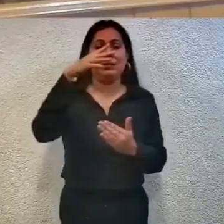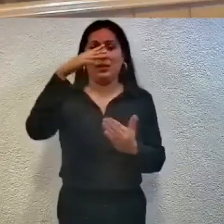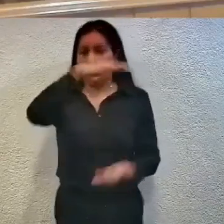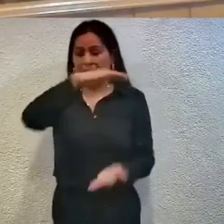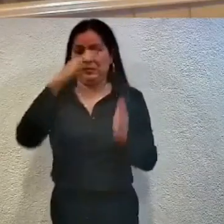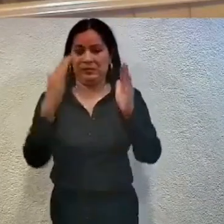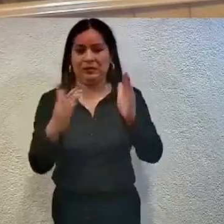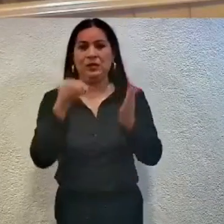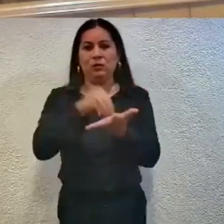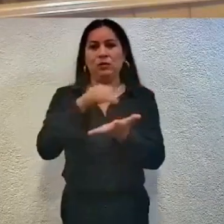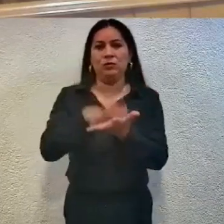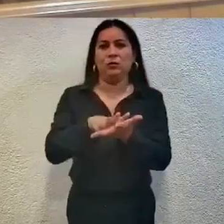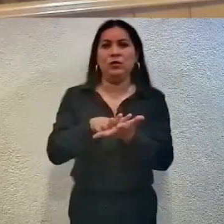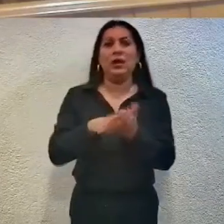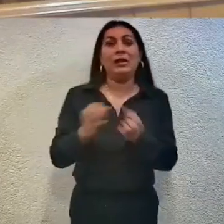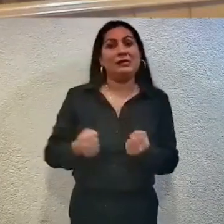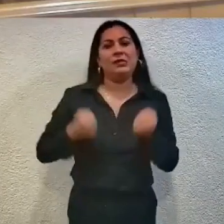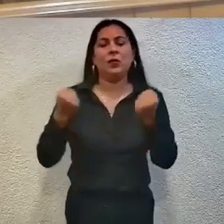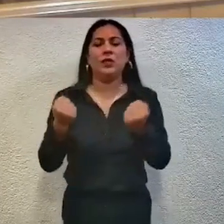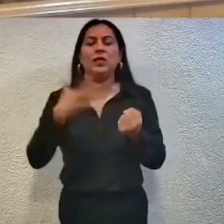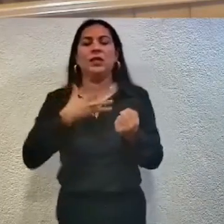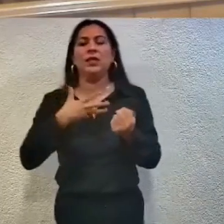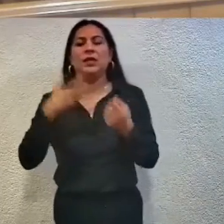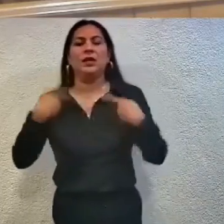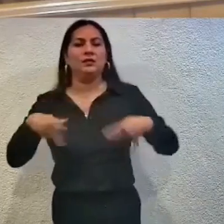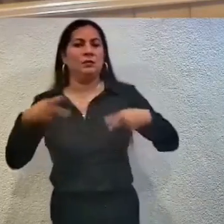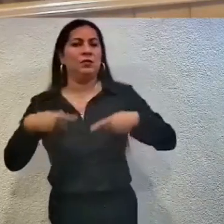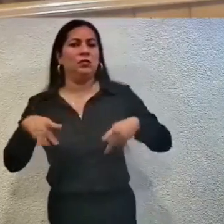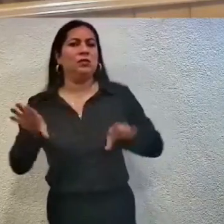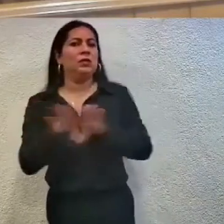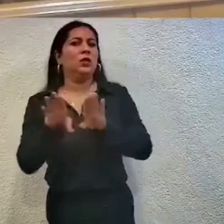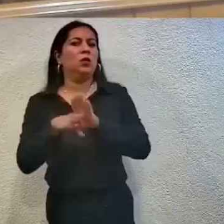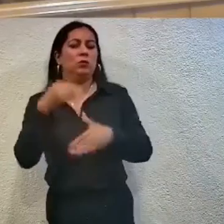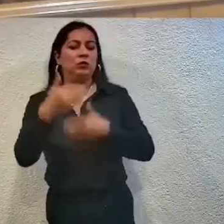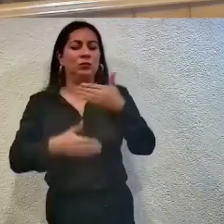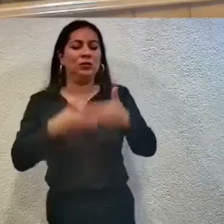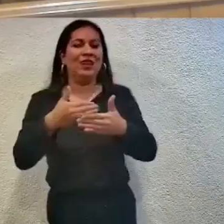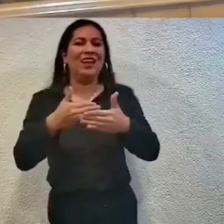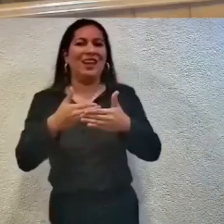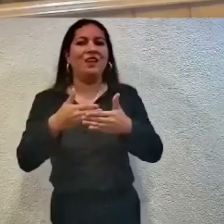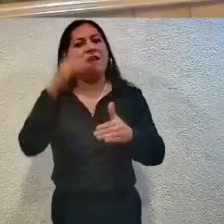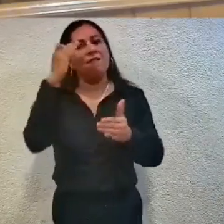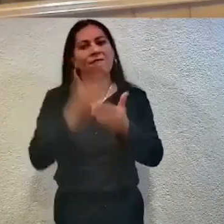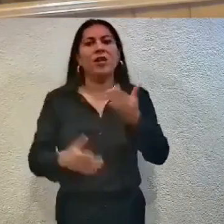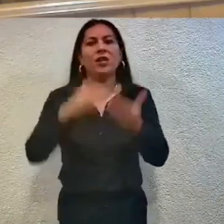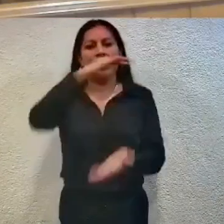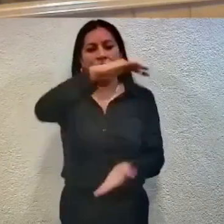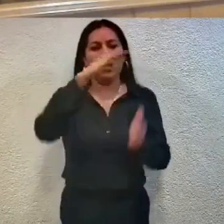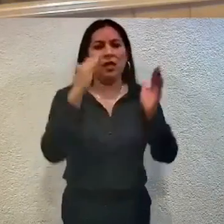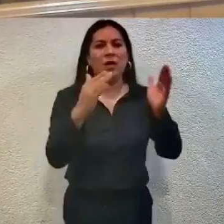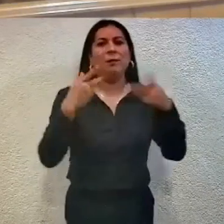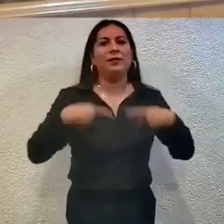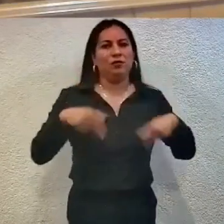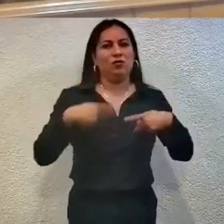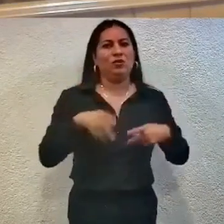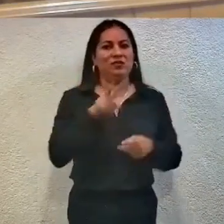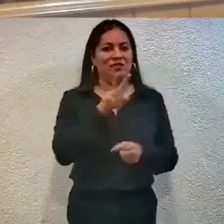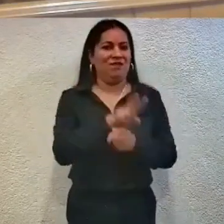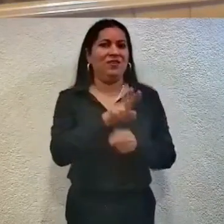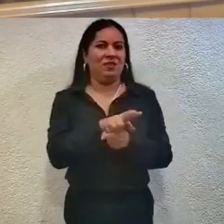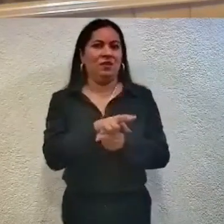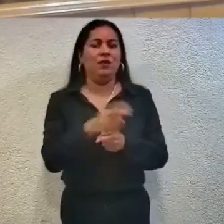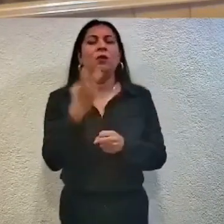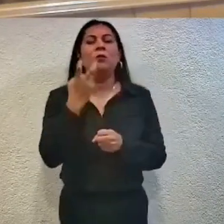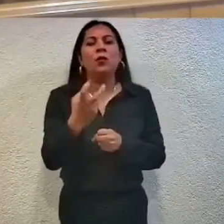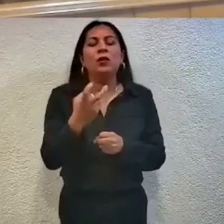que constituye la certeza que tiene la ciudadanía de cómo se procederá ante la ausencia de los funcionarios de casilla. En consecuencia,